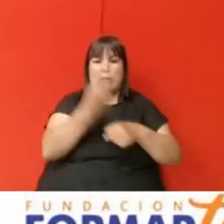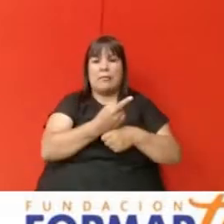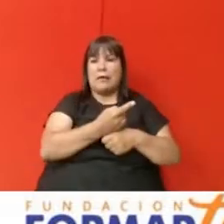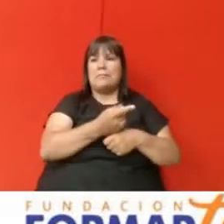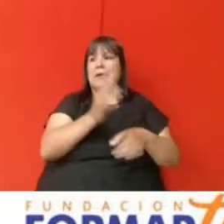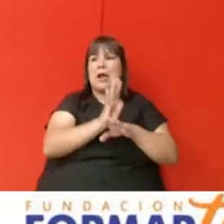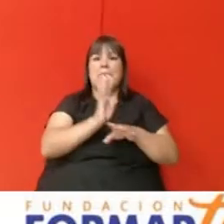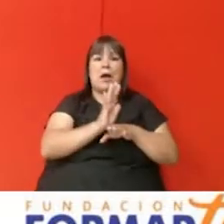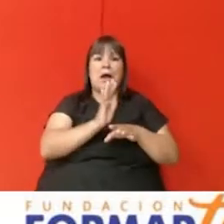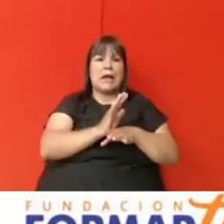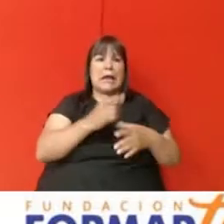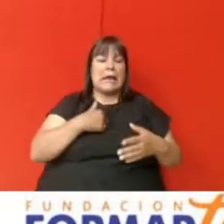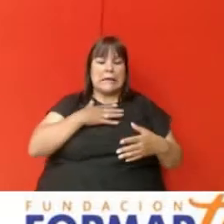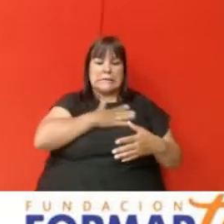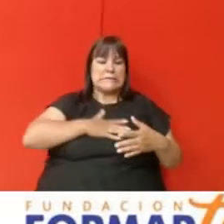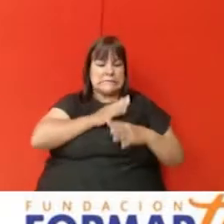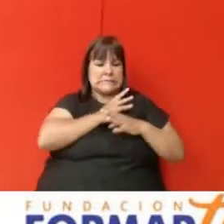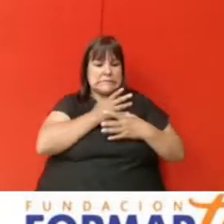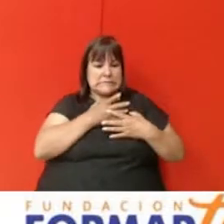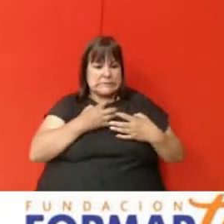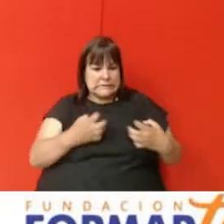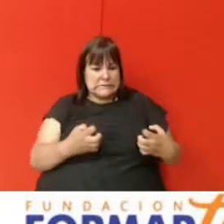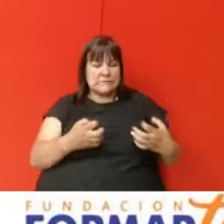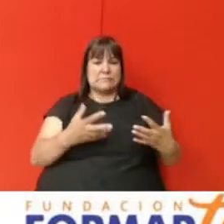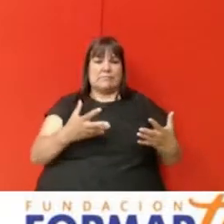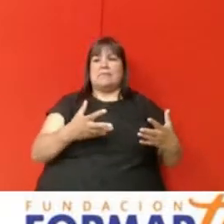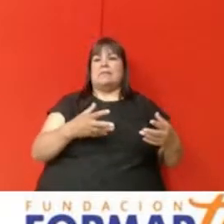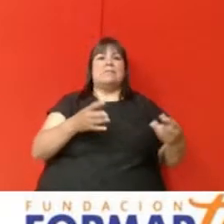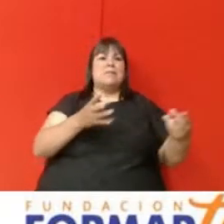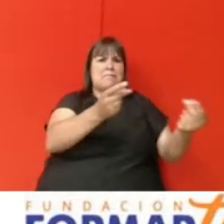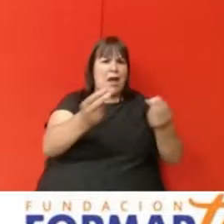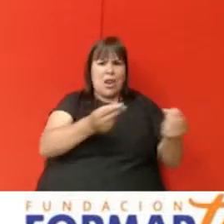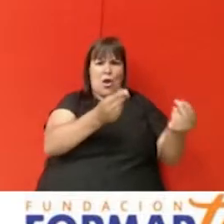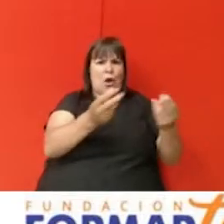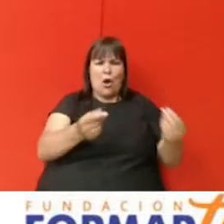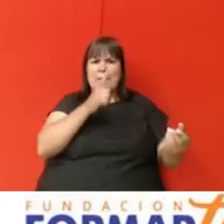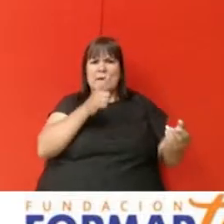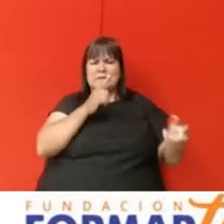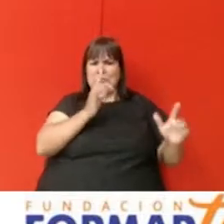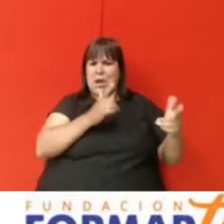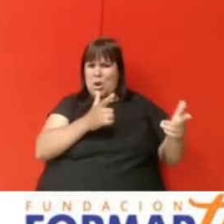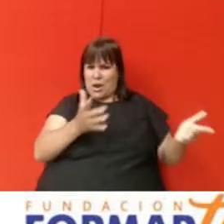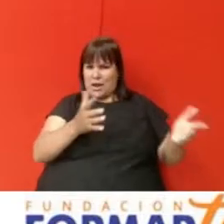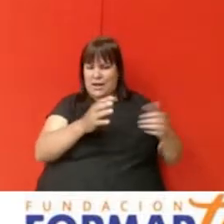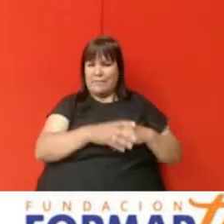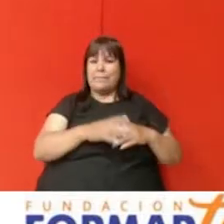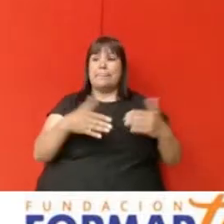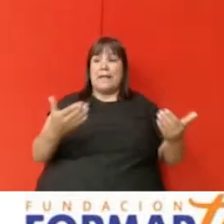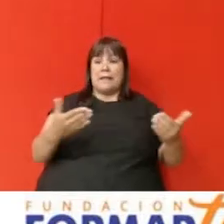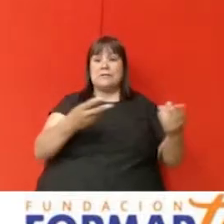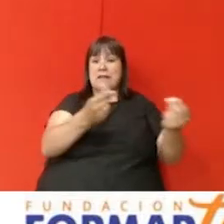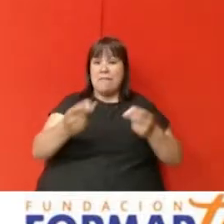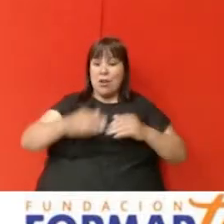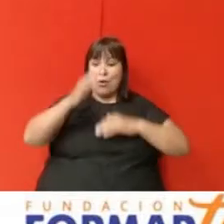sobre todo no tienen valores, pareciera ser. Entonces es como necesario construir valores. Redireccionar